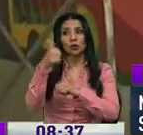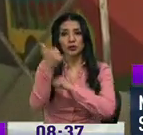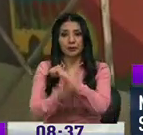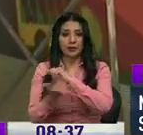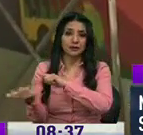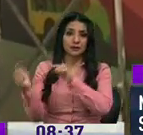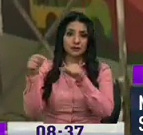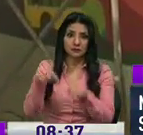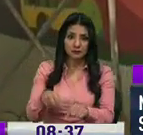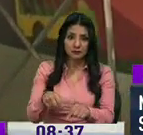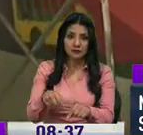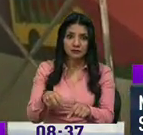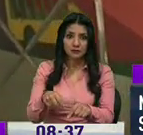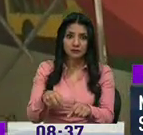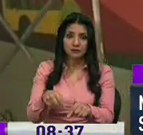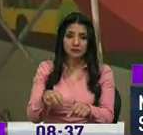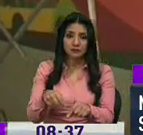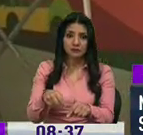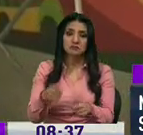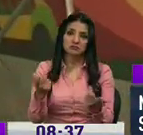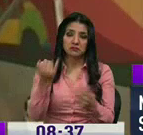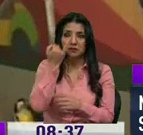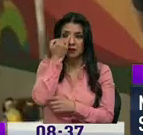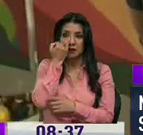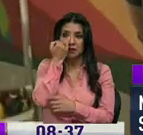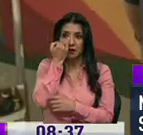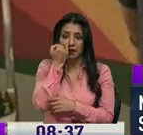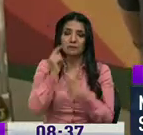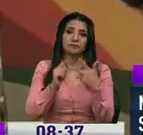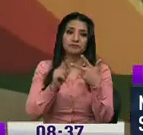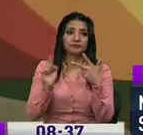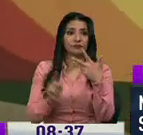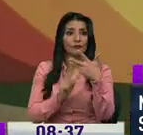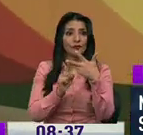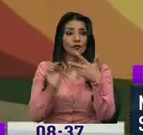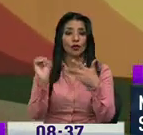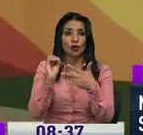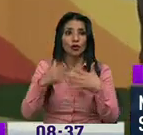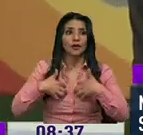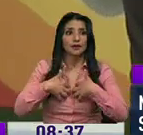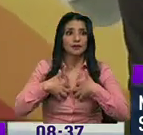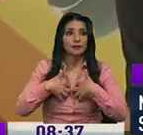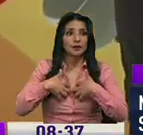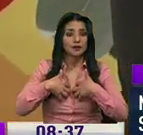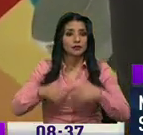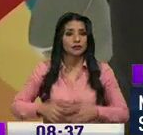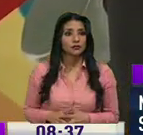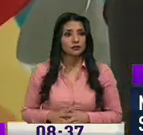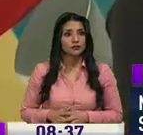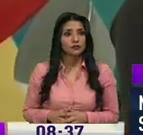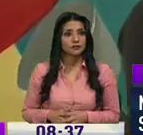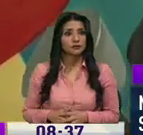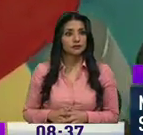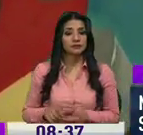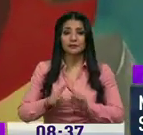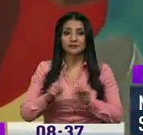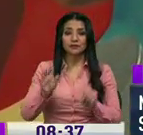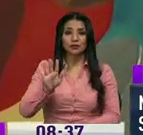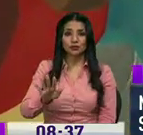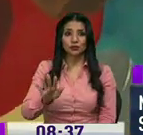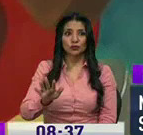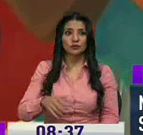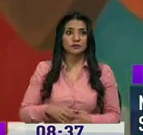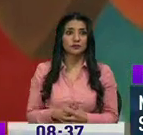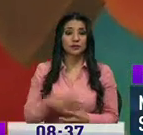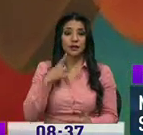las personas de nacionalidad indígena, hablamos también, está representado animalitos y todo lo que traen consigo, traen una maleta llena